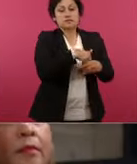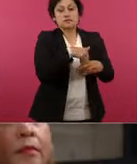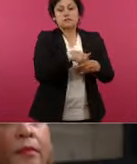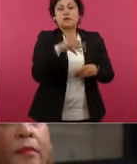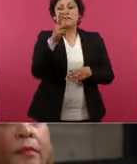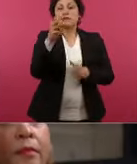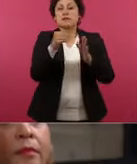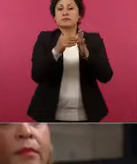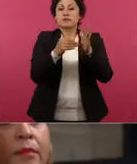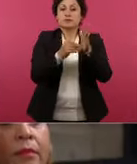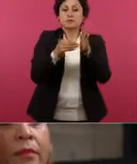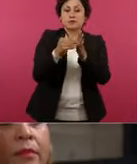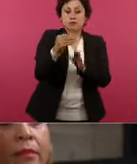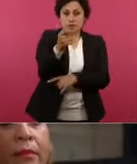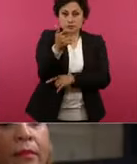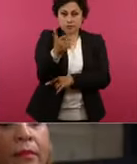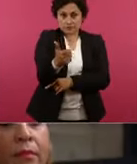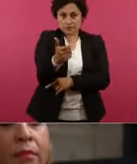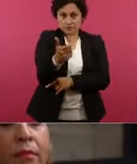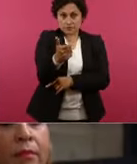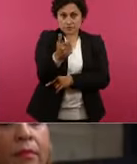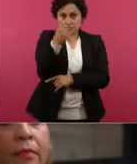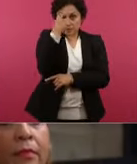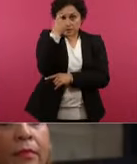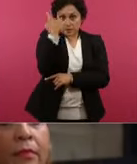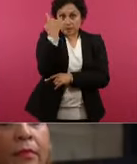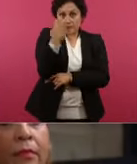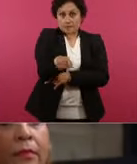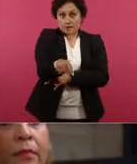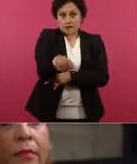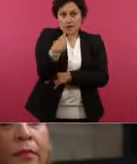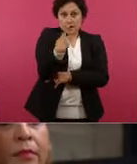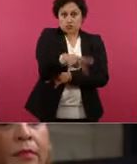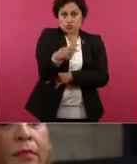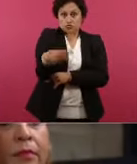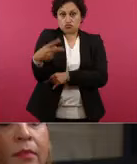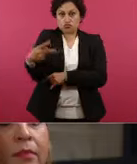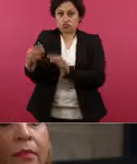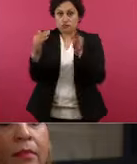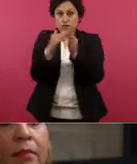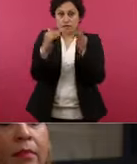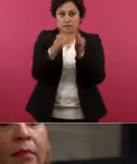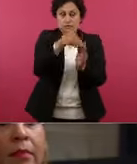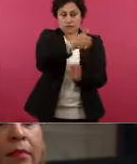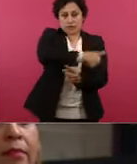pesos para el mantenimiento de sus casas.